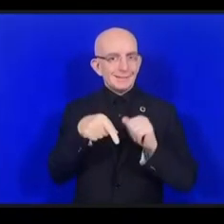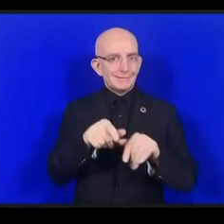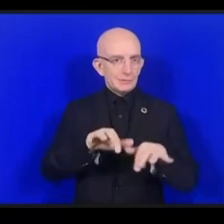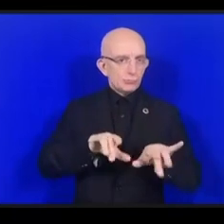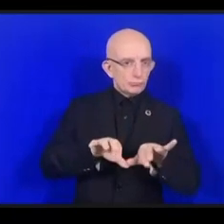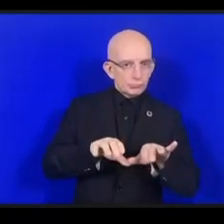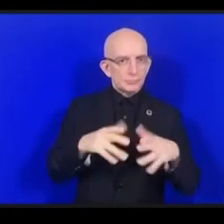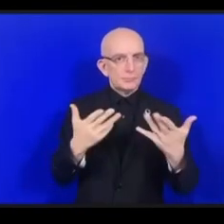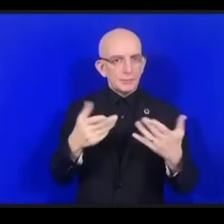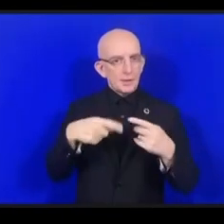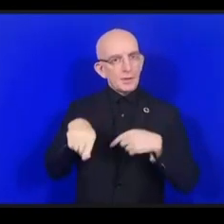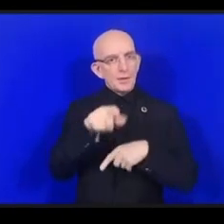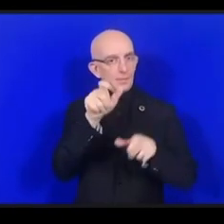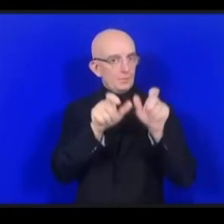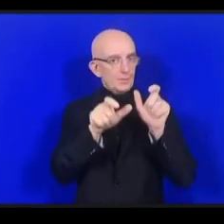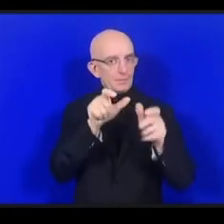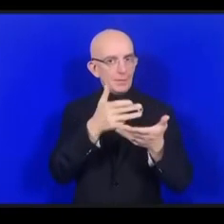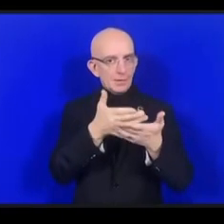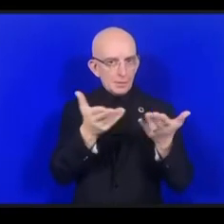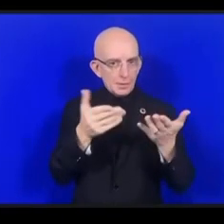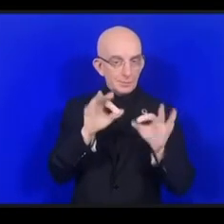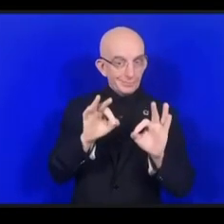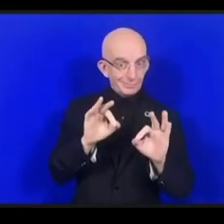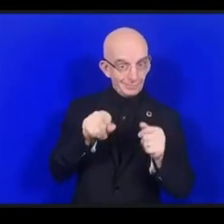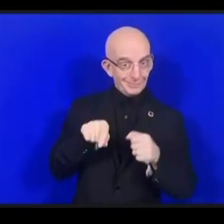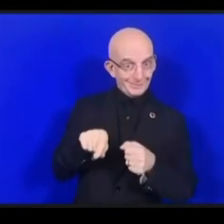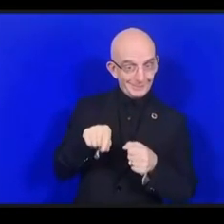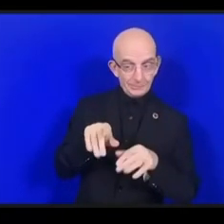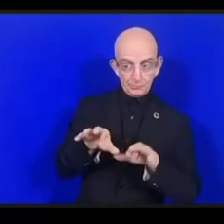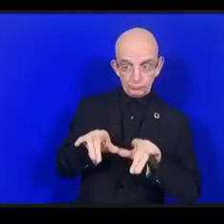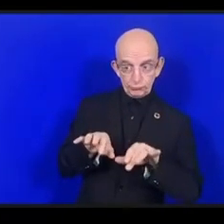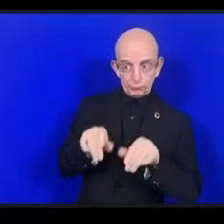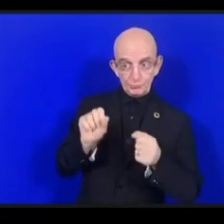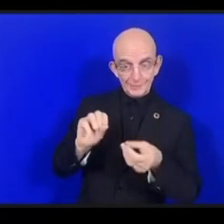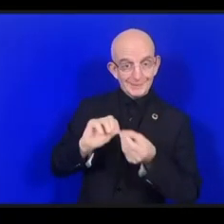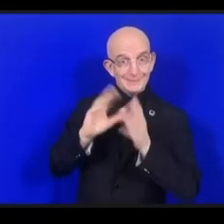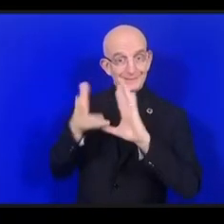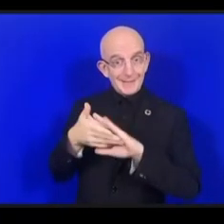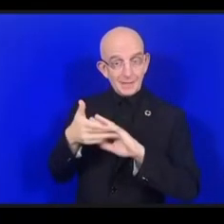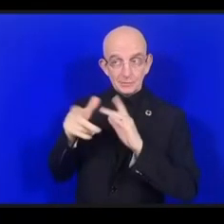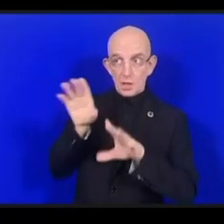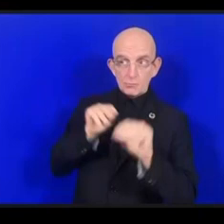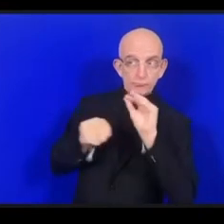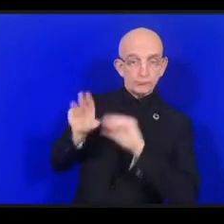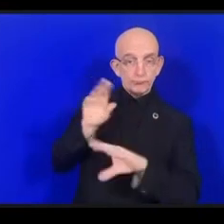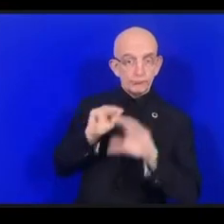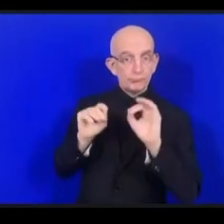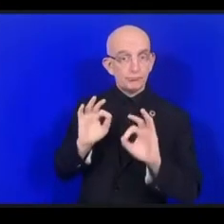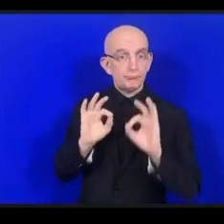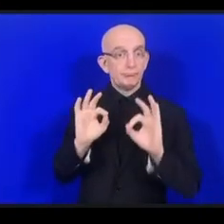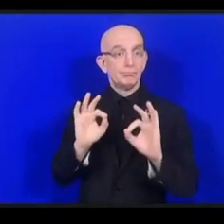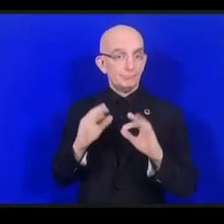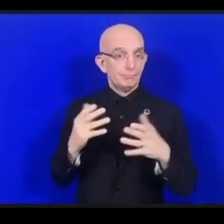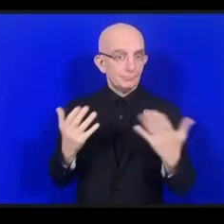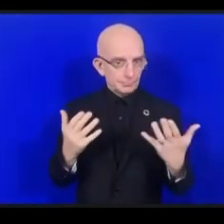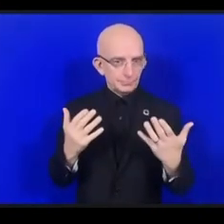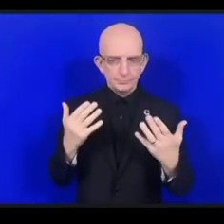del tenerte de las cosas en los que se ha dicho aquí en los últimos 5co días creo que el término más utilizado es